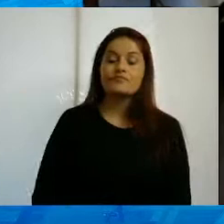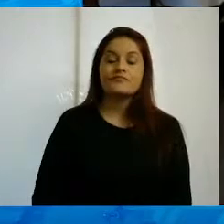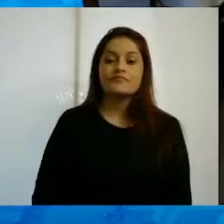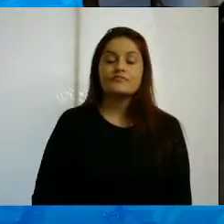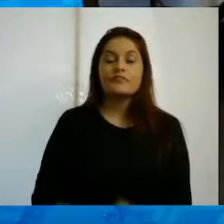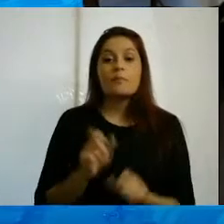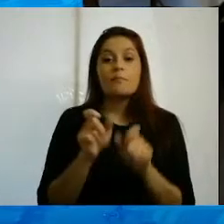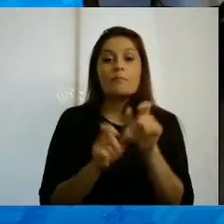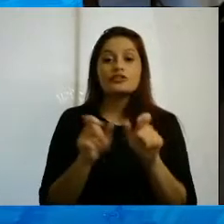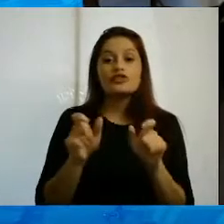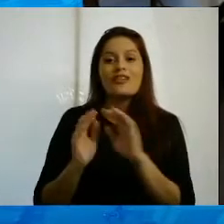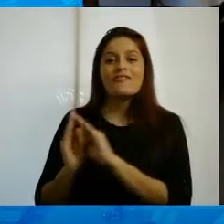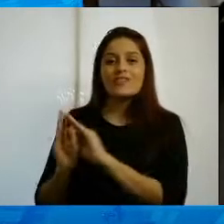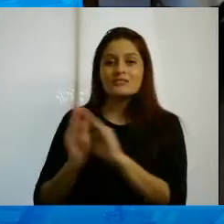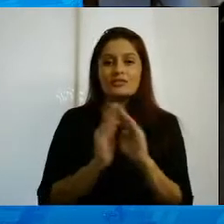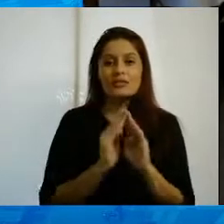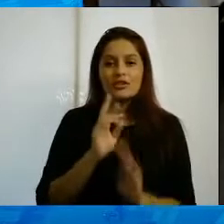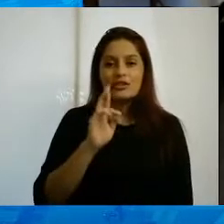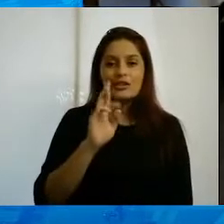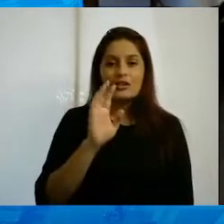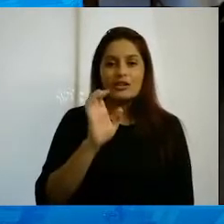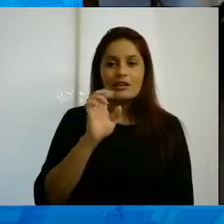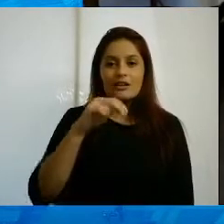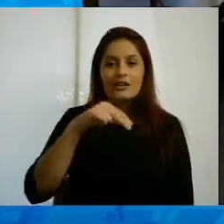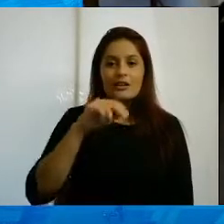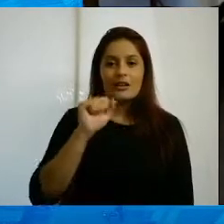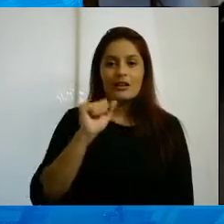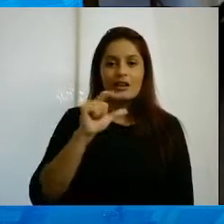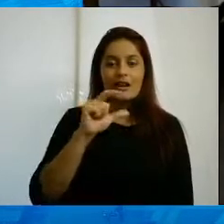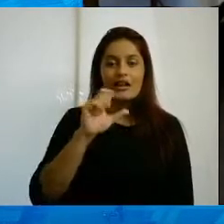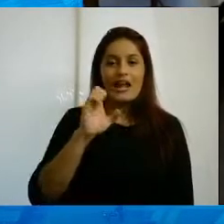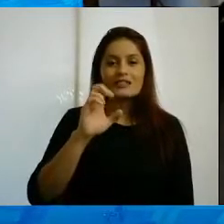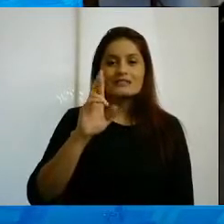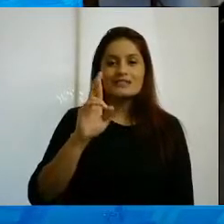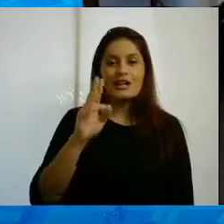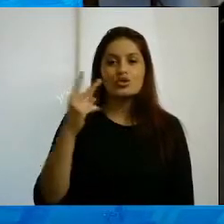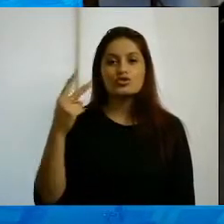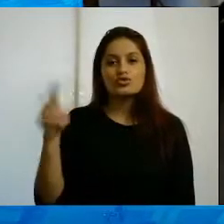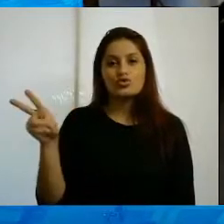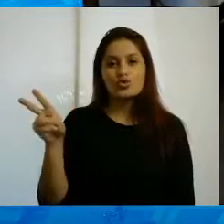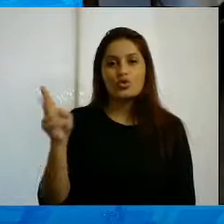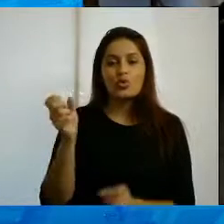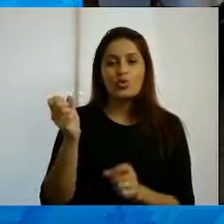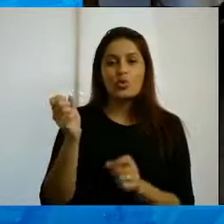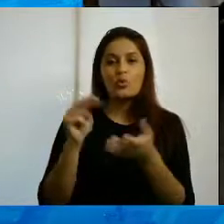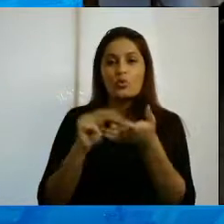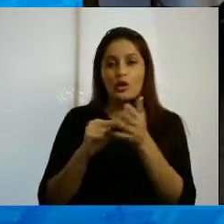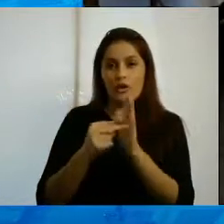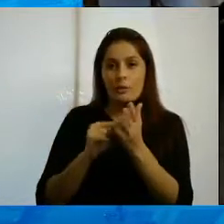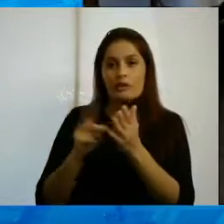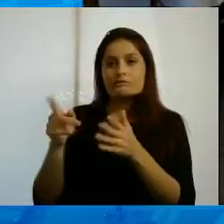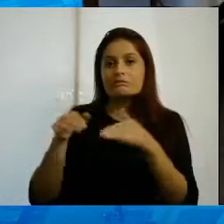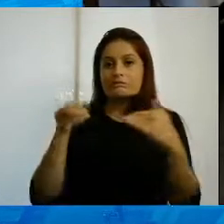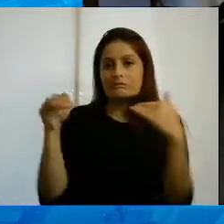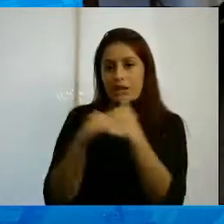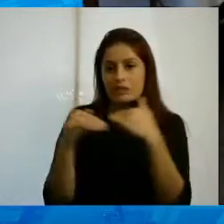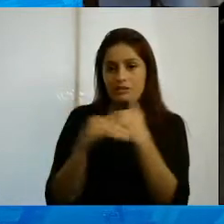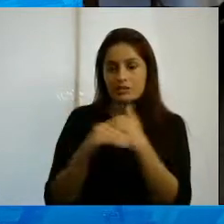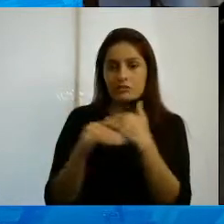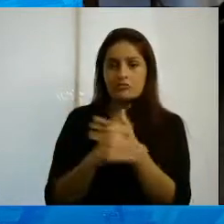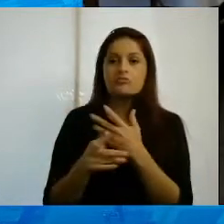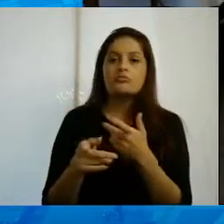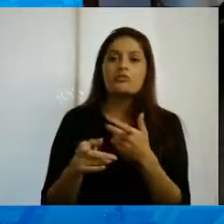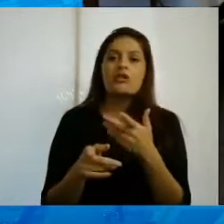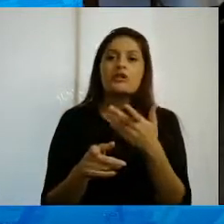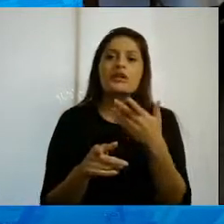personas que vienen de la Junta de Vecinos Renacer, de San Manuel, que tienen una problemática relacionada con el tránsito, que yo tenía apuntado de también tratar en